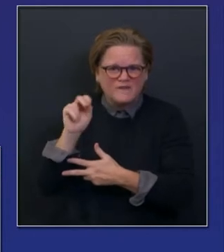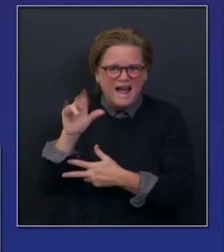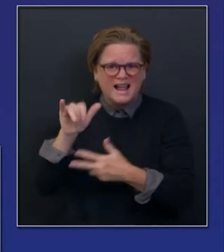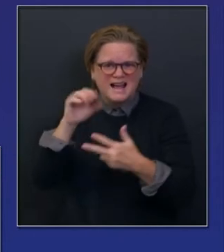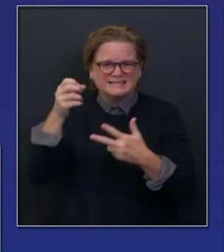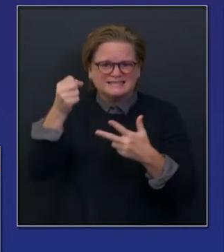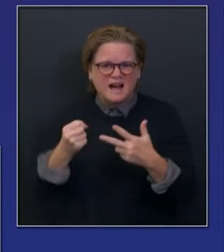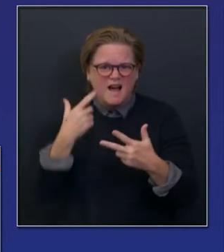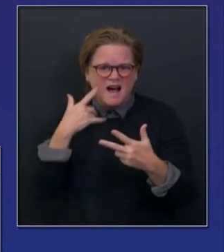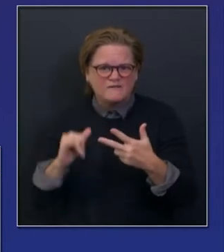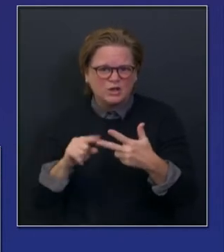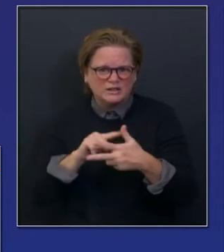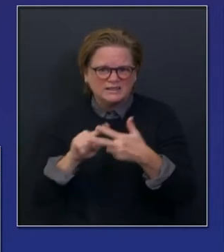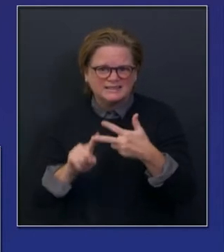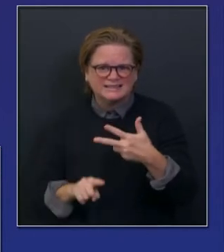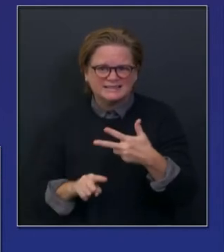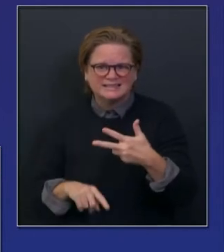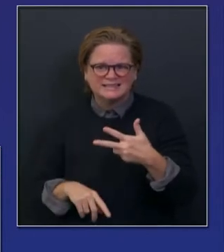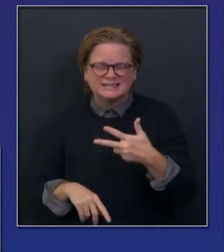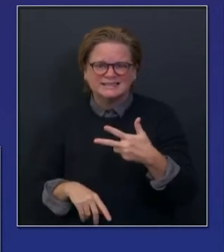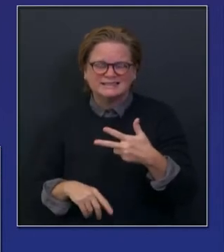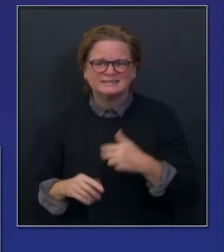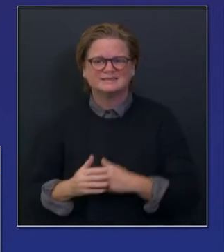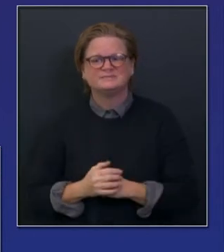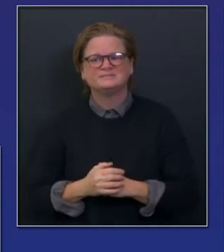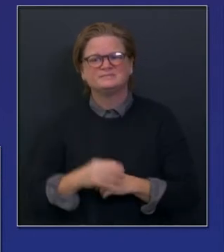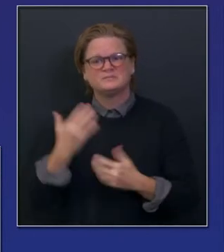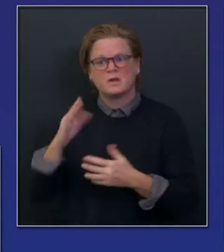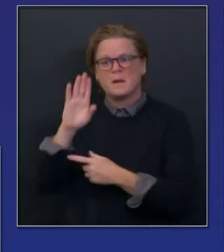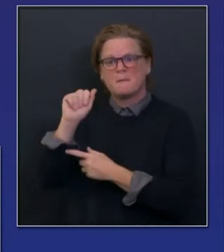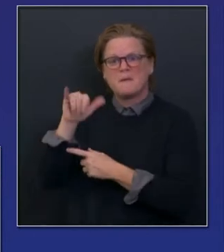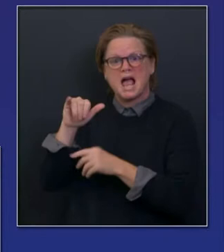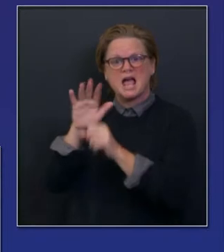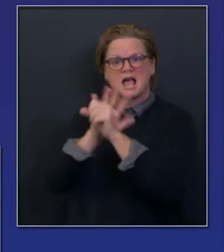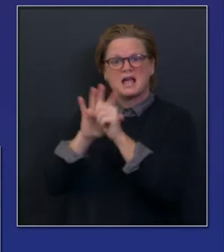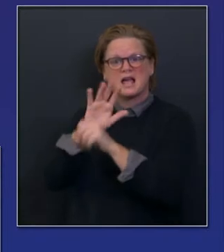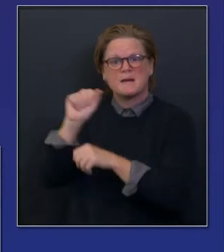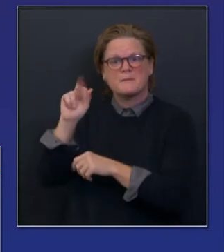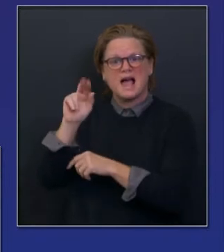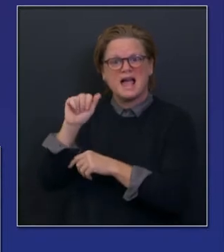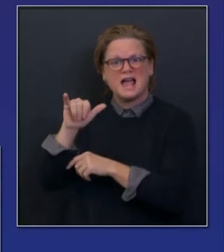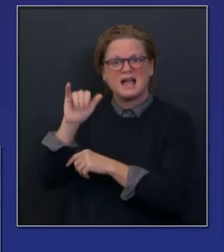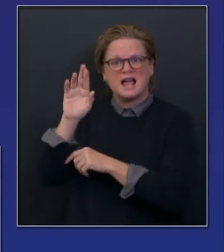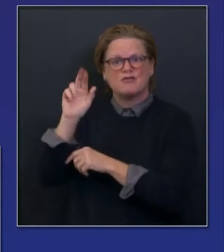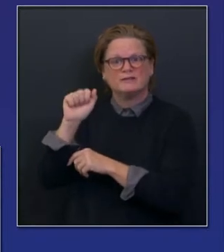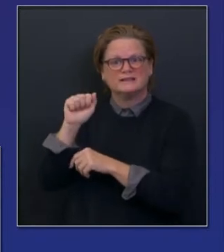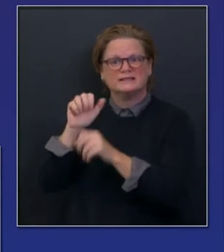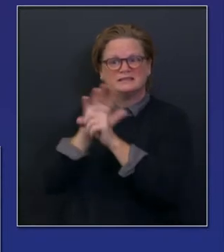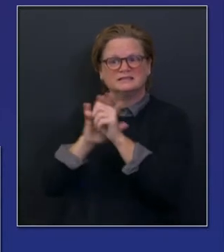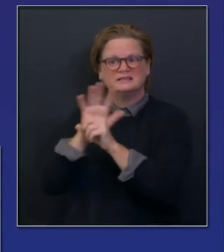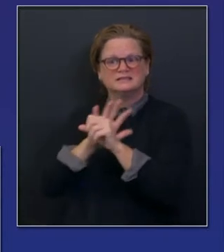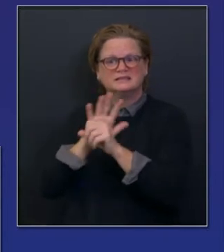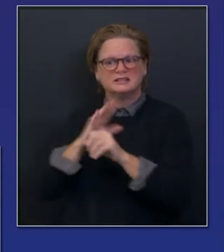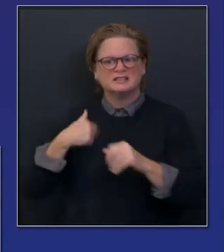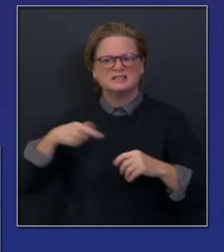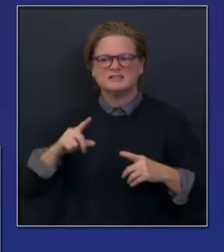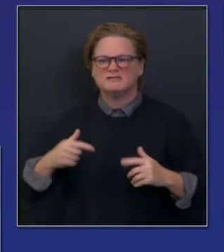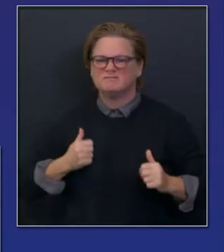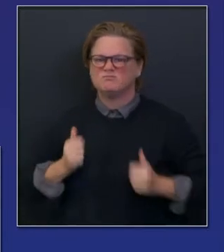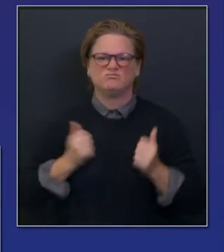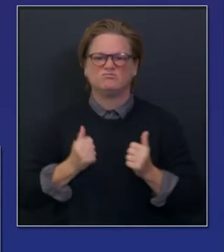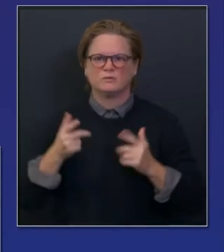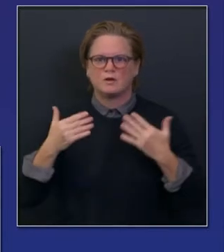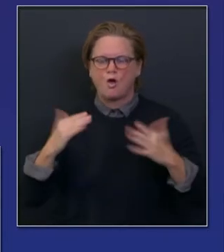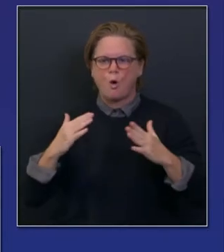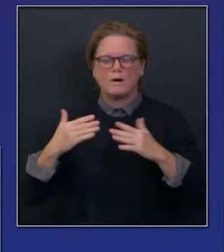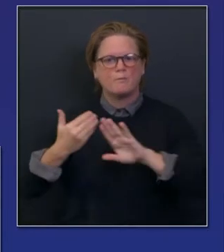Hace como una semana más o menos entraron voluntariamente porque querían adelantarse a la curva. 4 de 5 de las regiones actuales están en